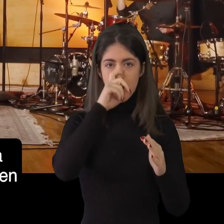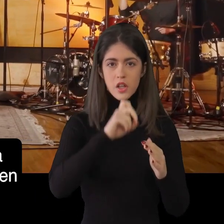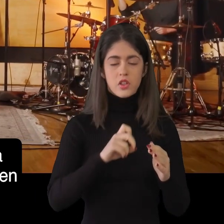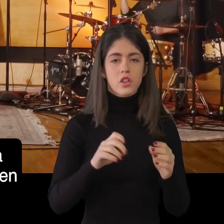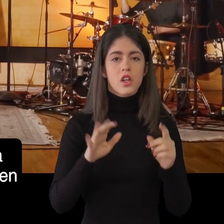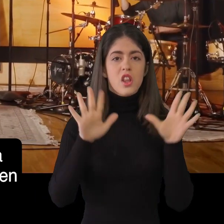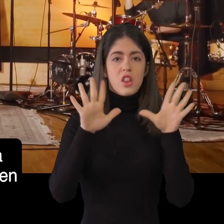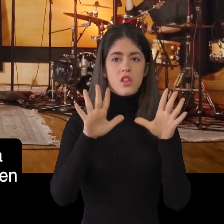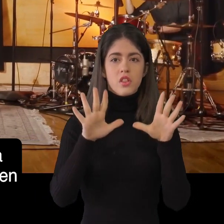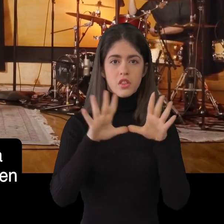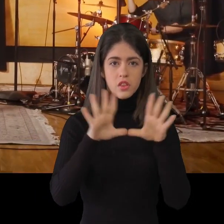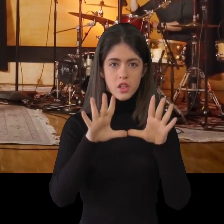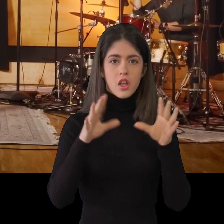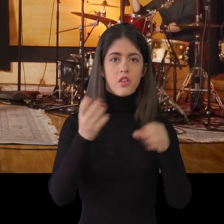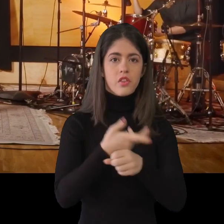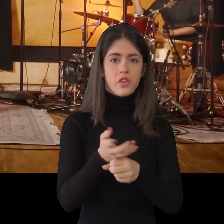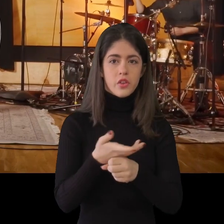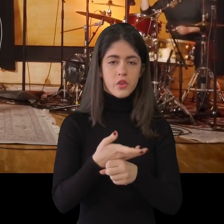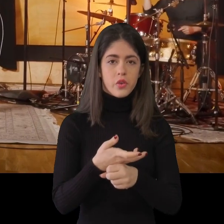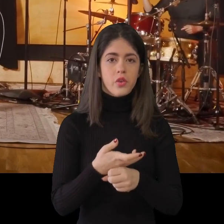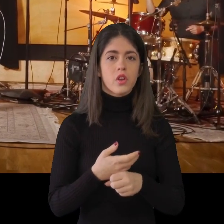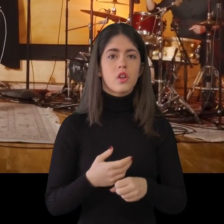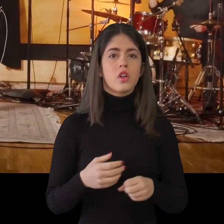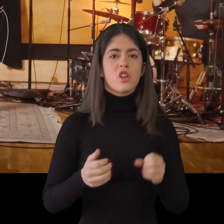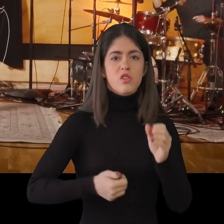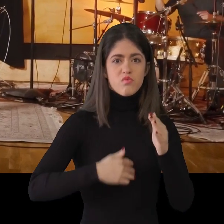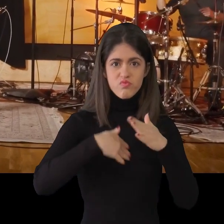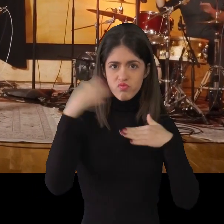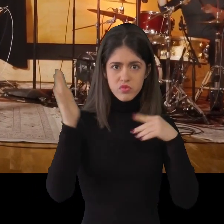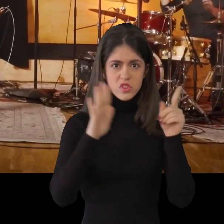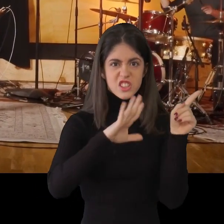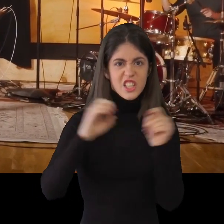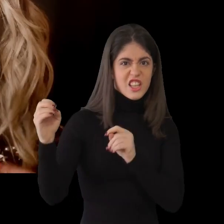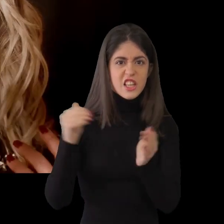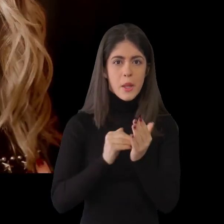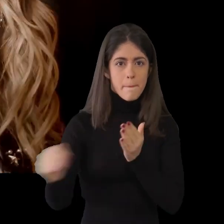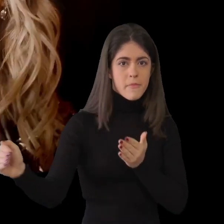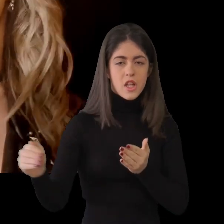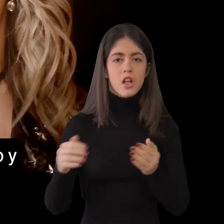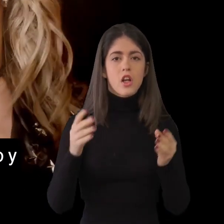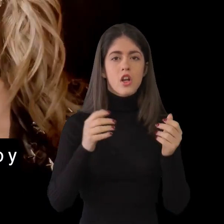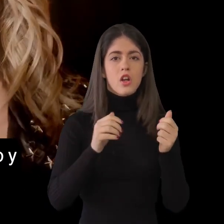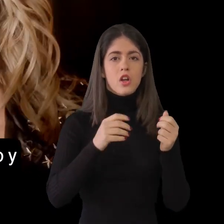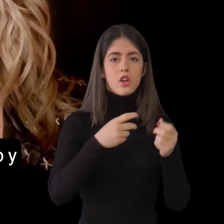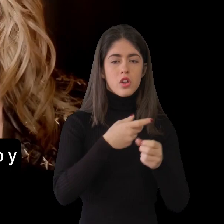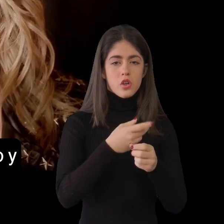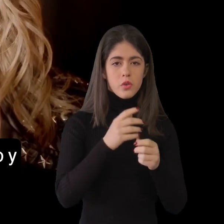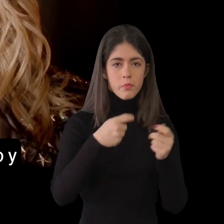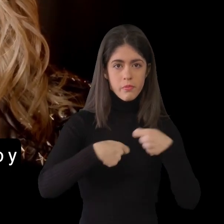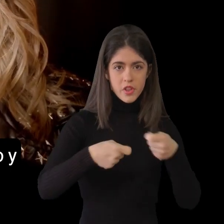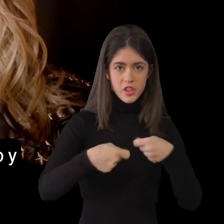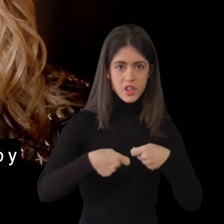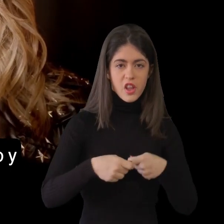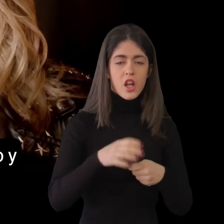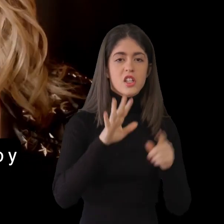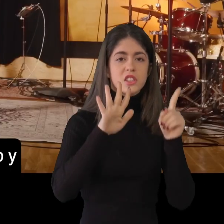de 1.400 actuaciones en directo. Será a partir de las 8 de la tarde y estará acompañada por